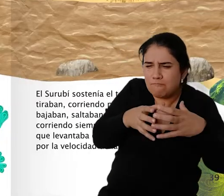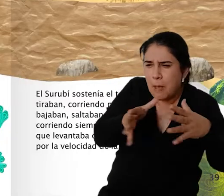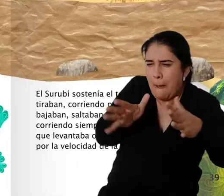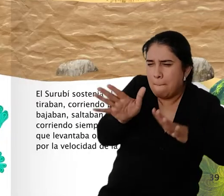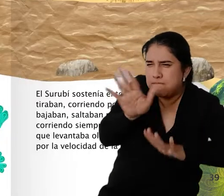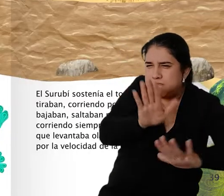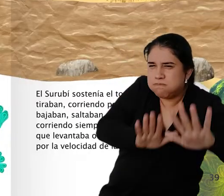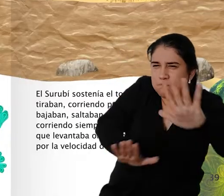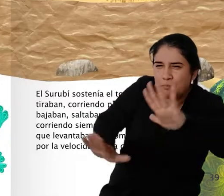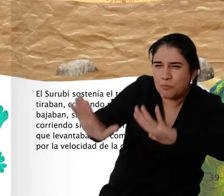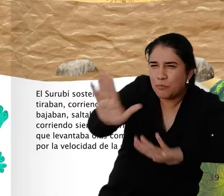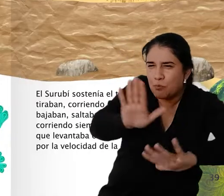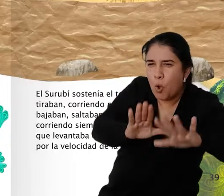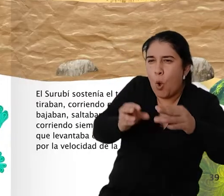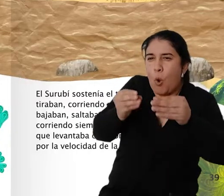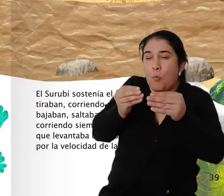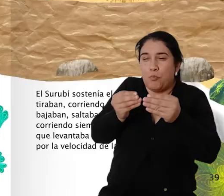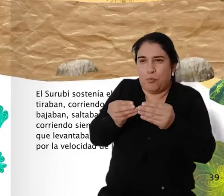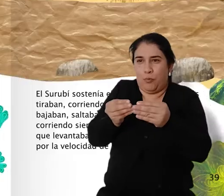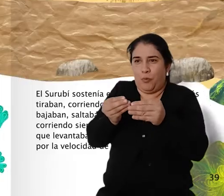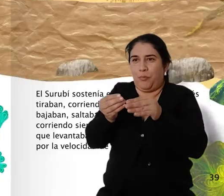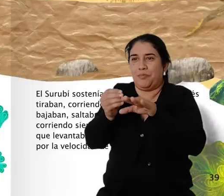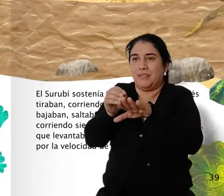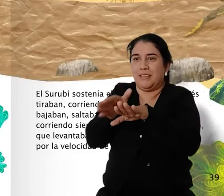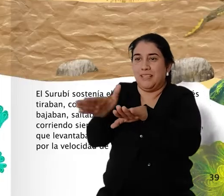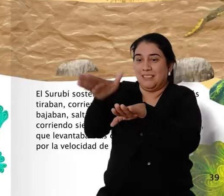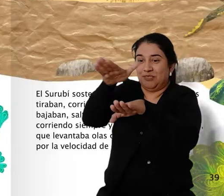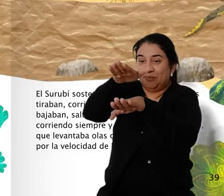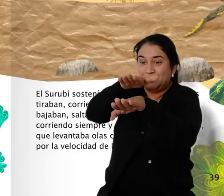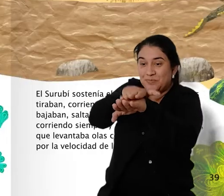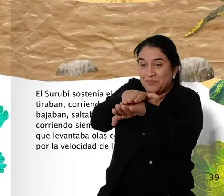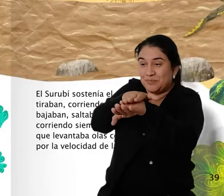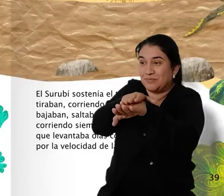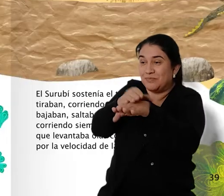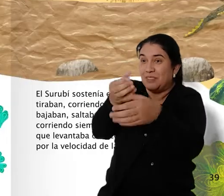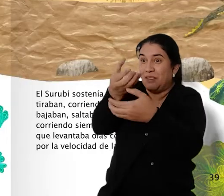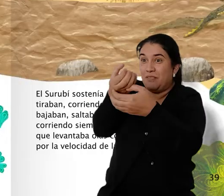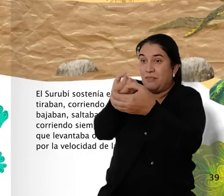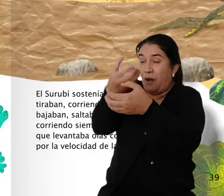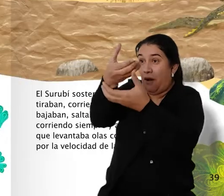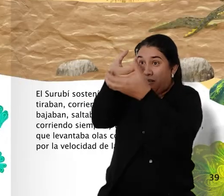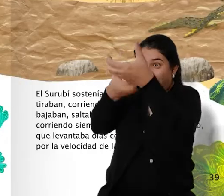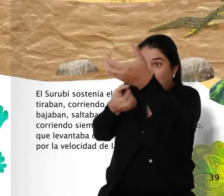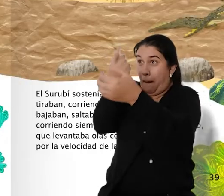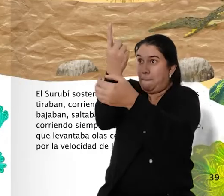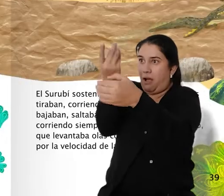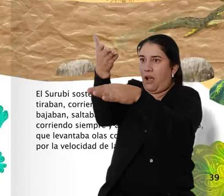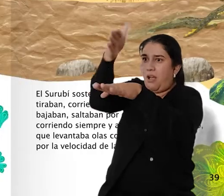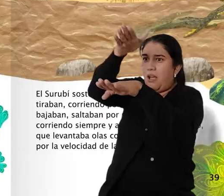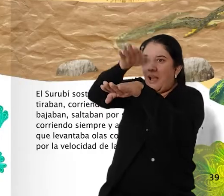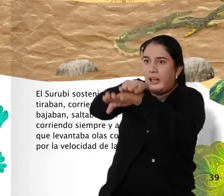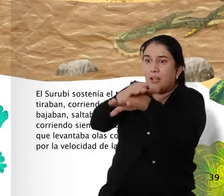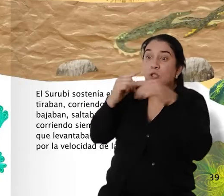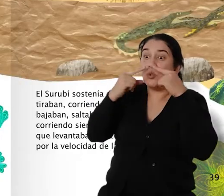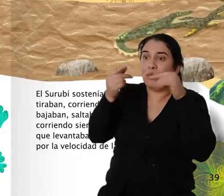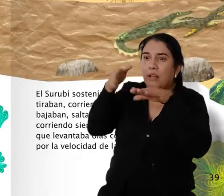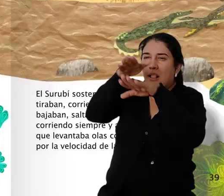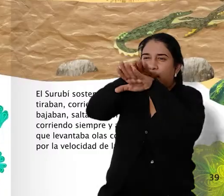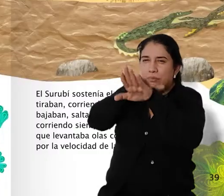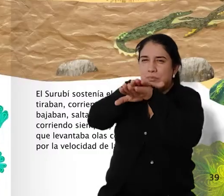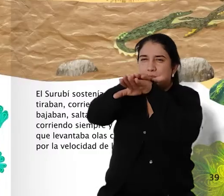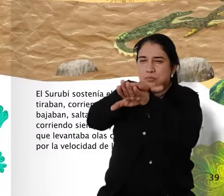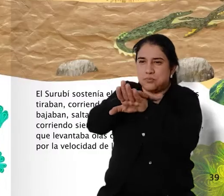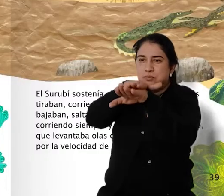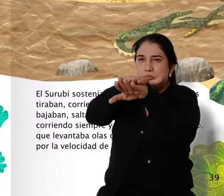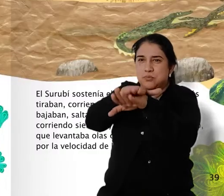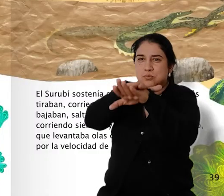Organizaron entonces el viaje. Los yacarés se ataron todos unos con otros, de la cola de uno al cuello del otro,